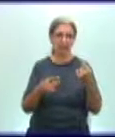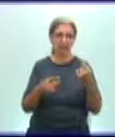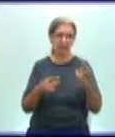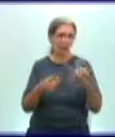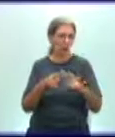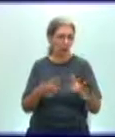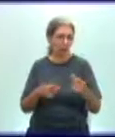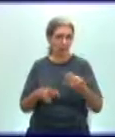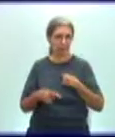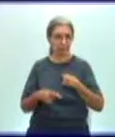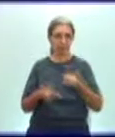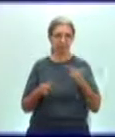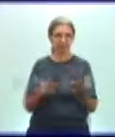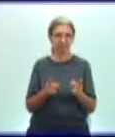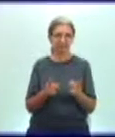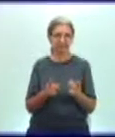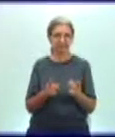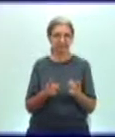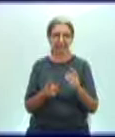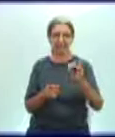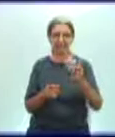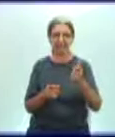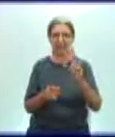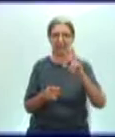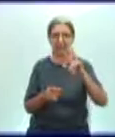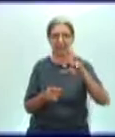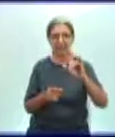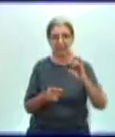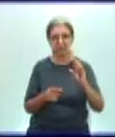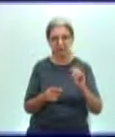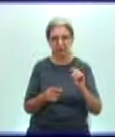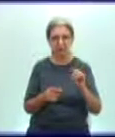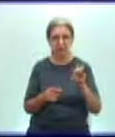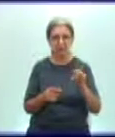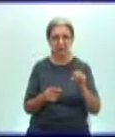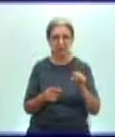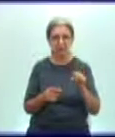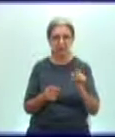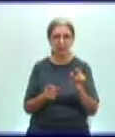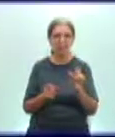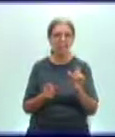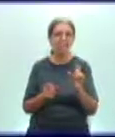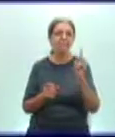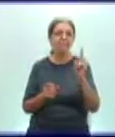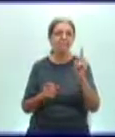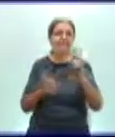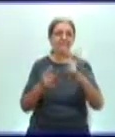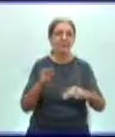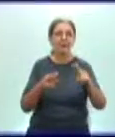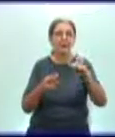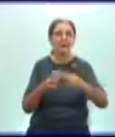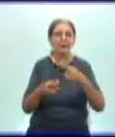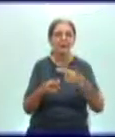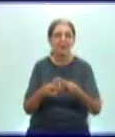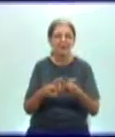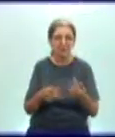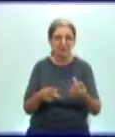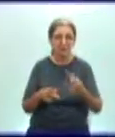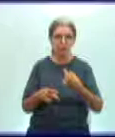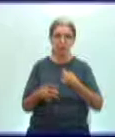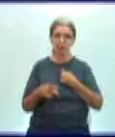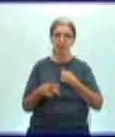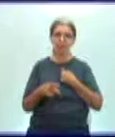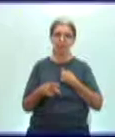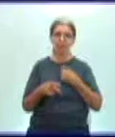es el más breve de todos, de Mario Benedetti, formado por pronombres nada más. El pronombre yo en función